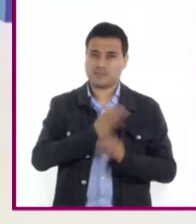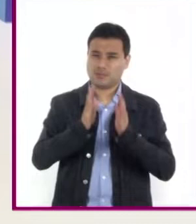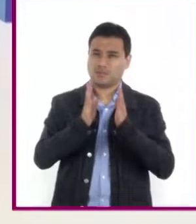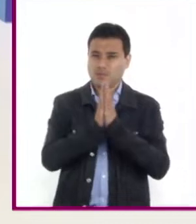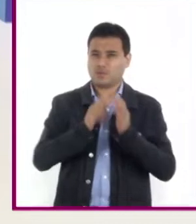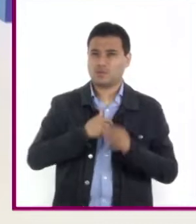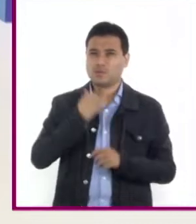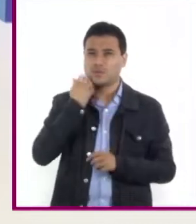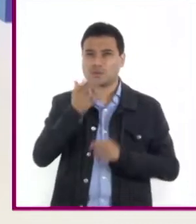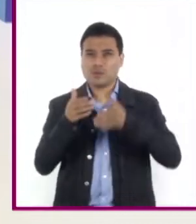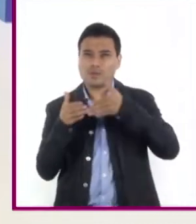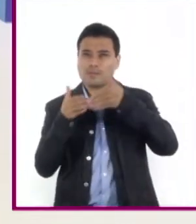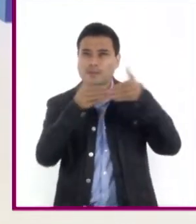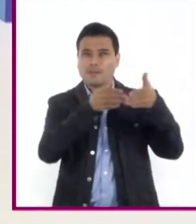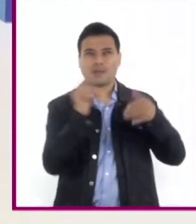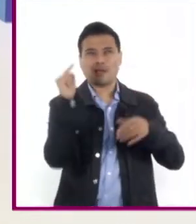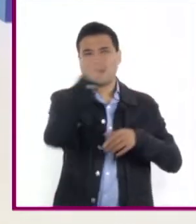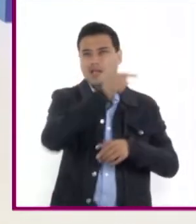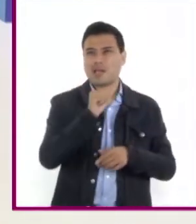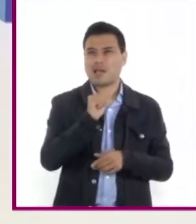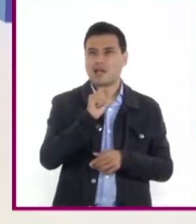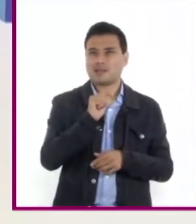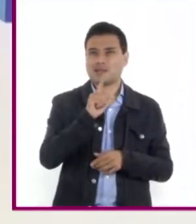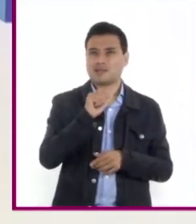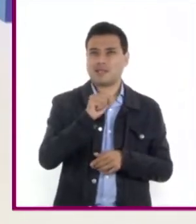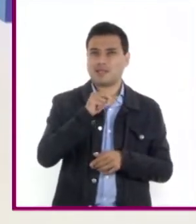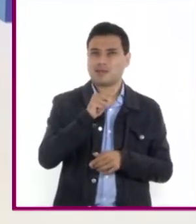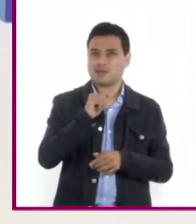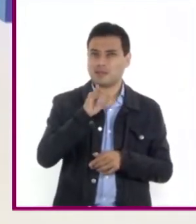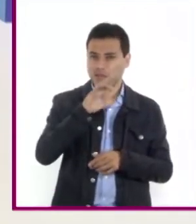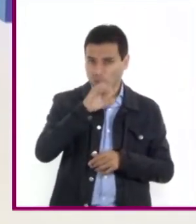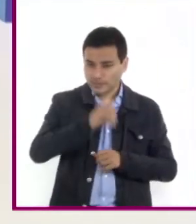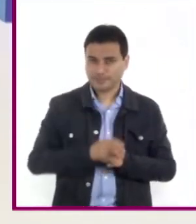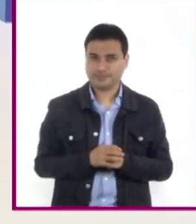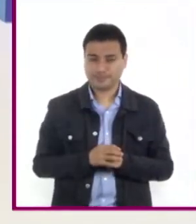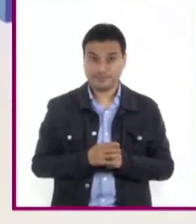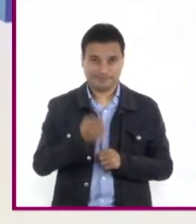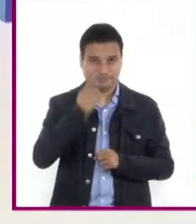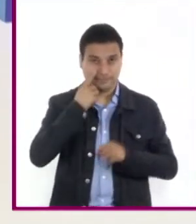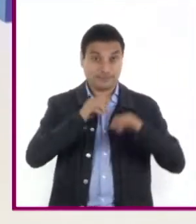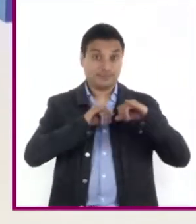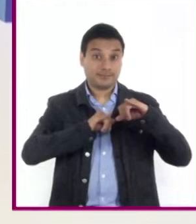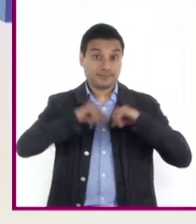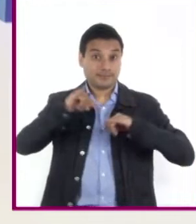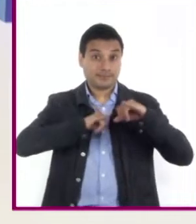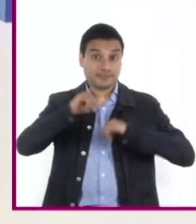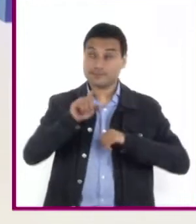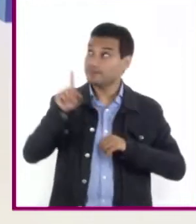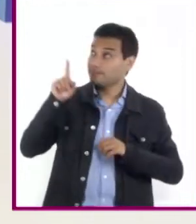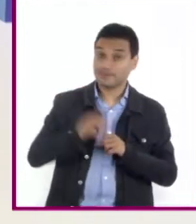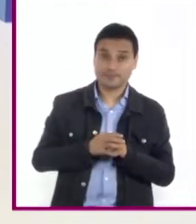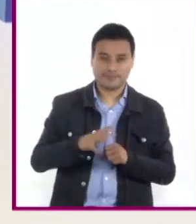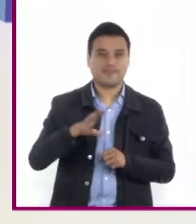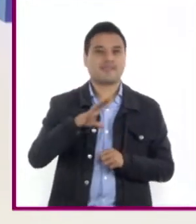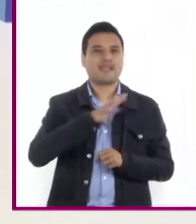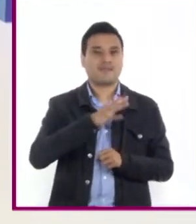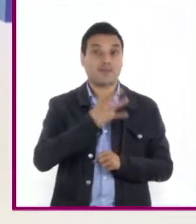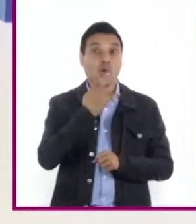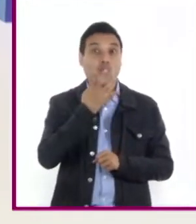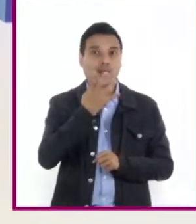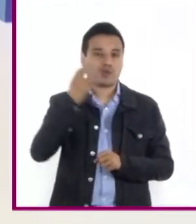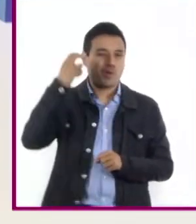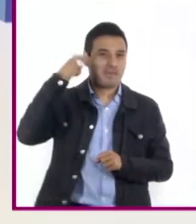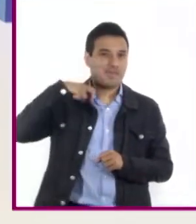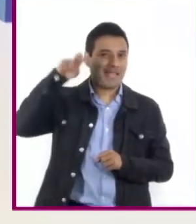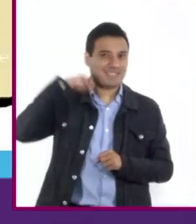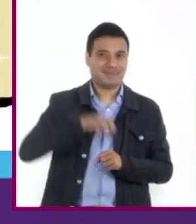ruta de exploración hacia el Atlántico. En los siguientes mapas podemos observar los 4 viajes que